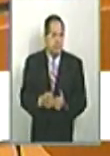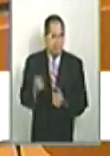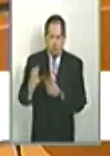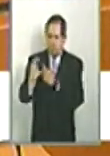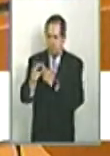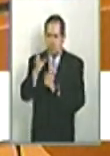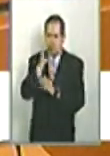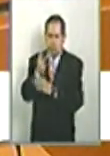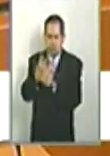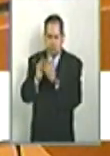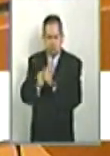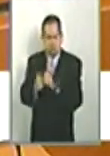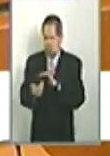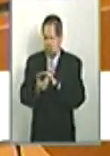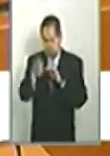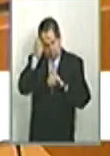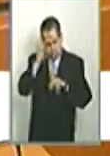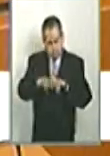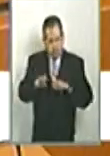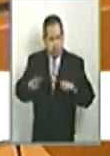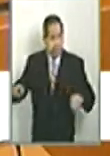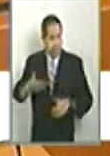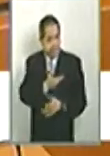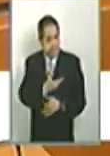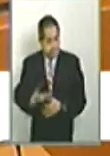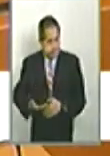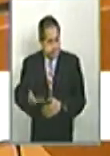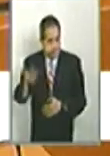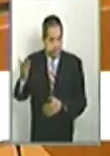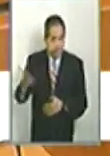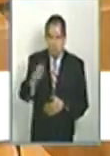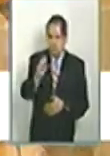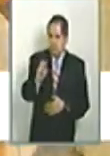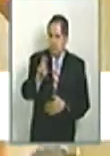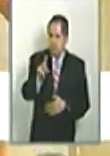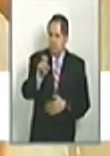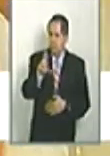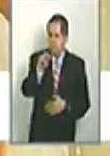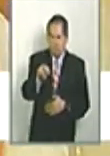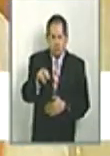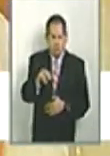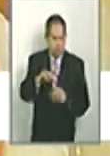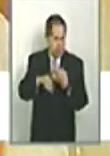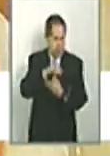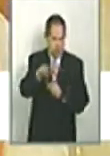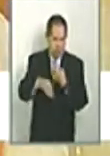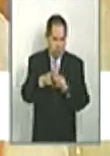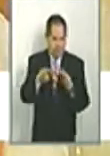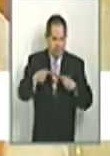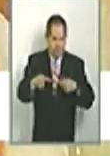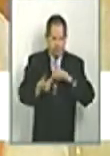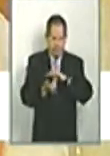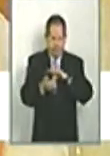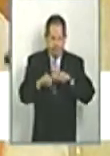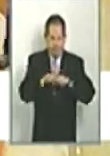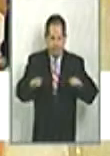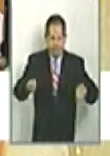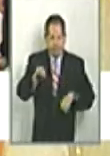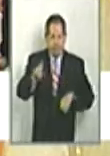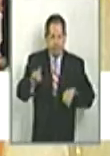esta comisión permanente, al presidente Ernesto Cordero, al conjunto de la mesa